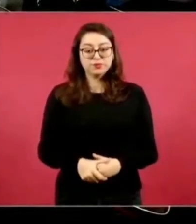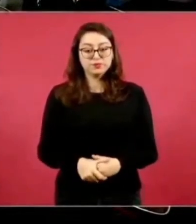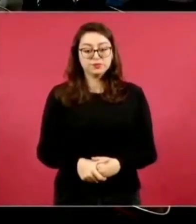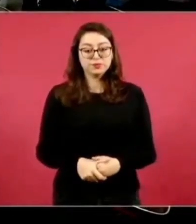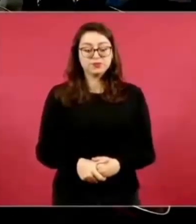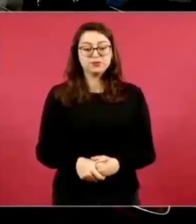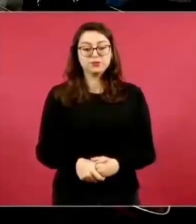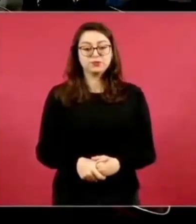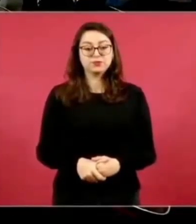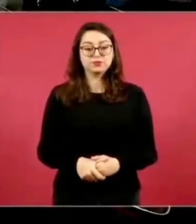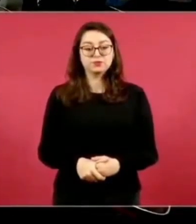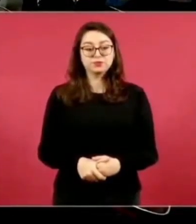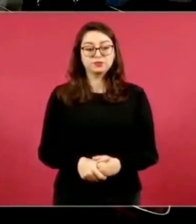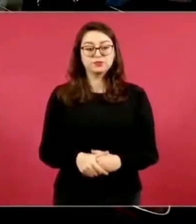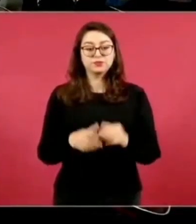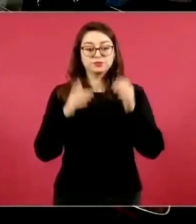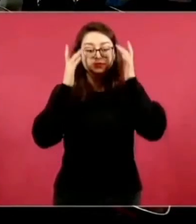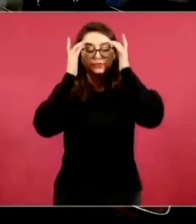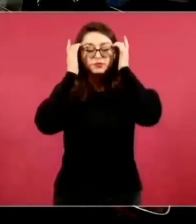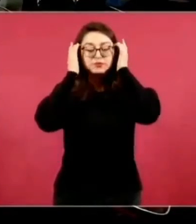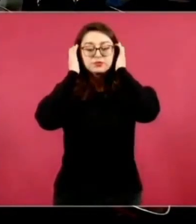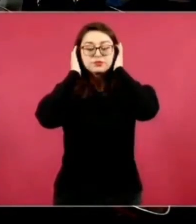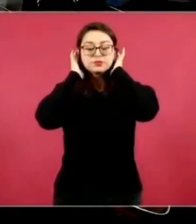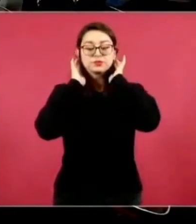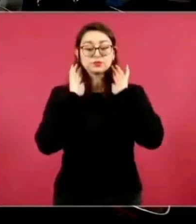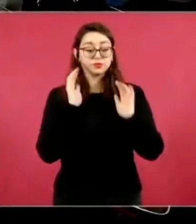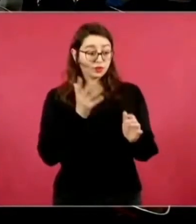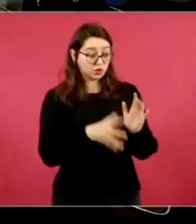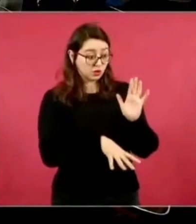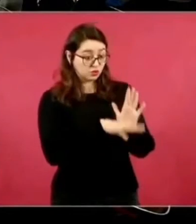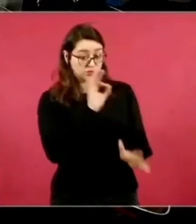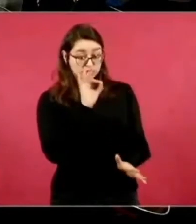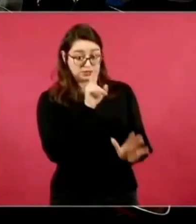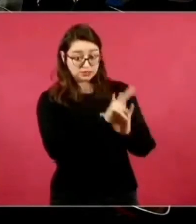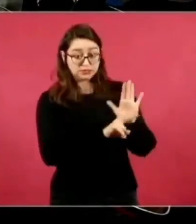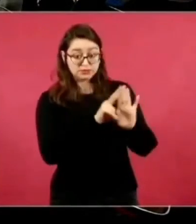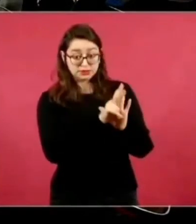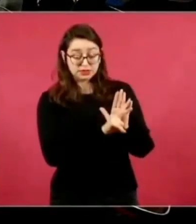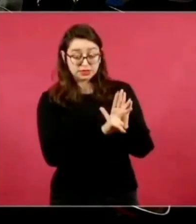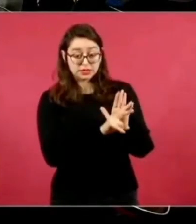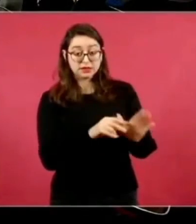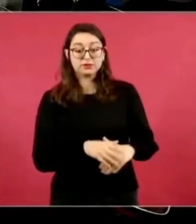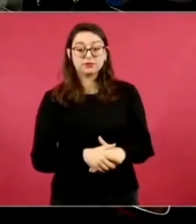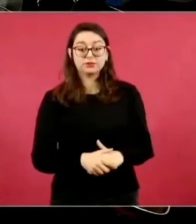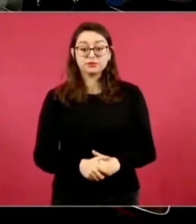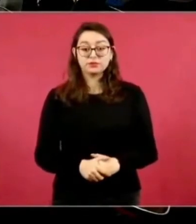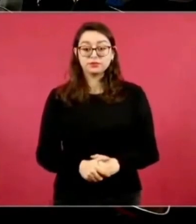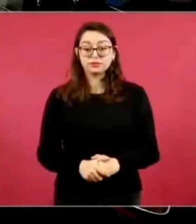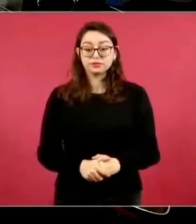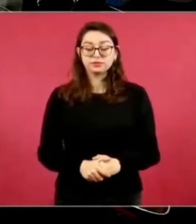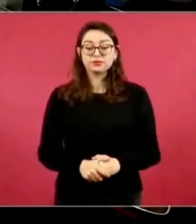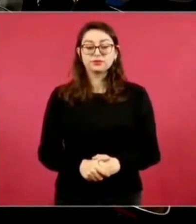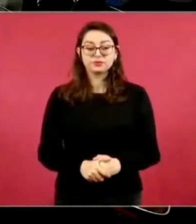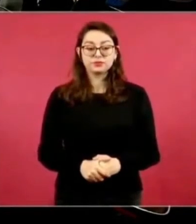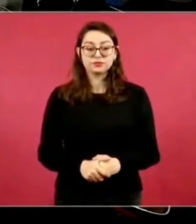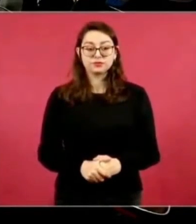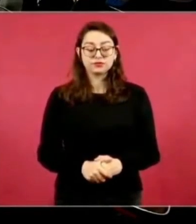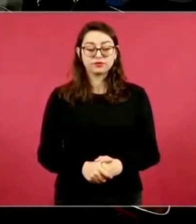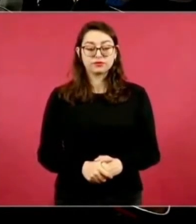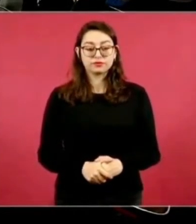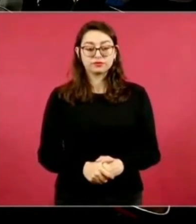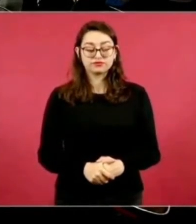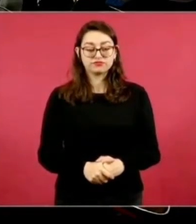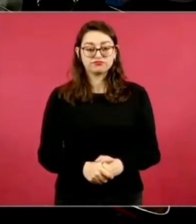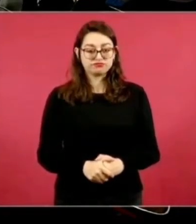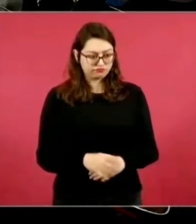¿No encuentran a Larraque? Sí, es que dicen que mientras más mentiras se digan contra Morena, mejor le va. Pero nada más Eso con sí. esa frase. Con esa